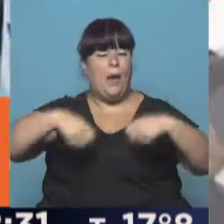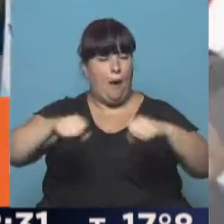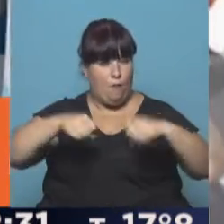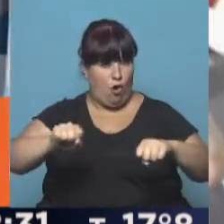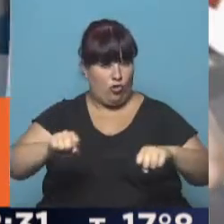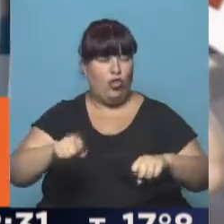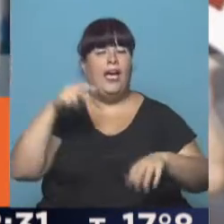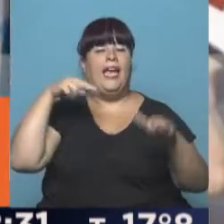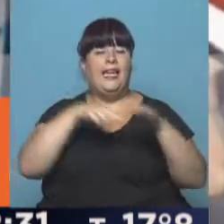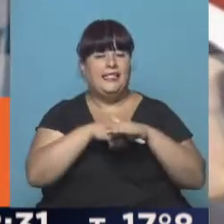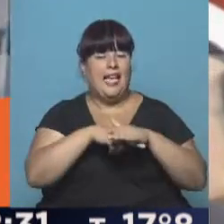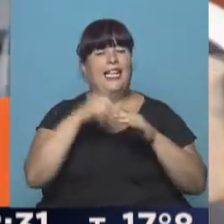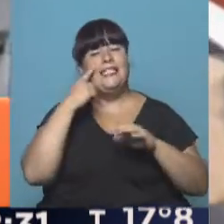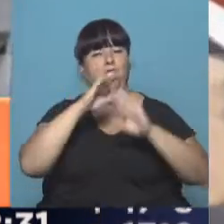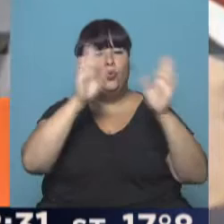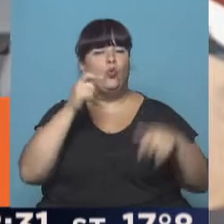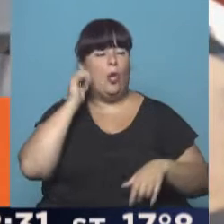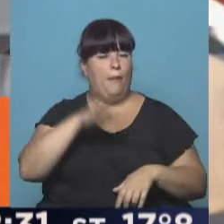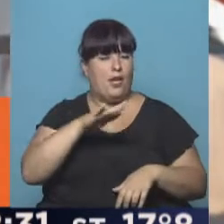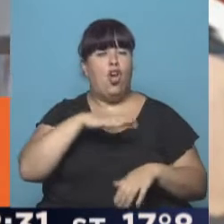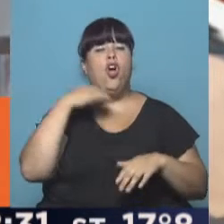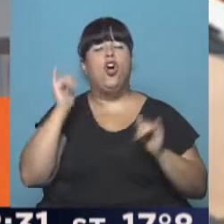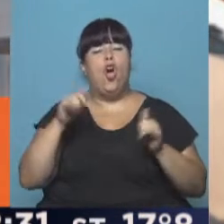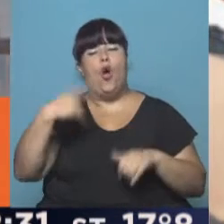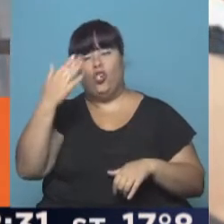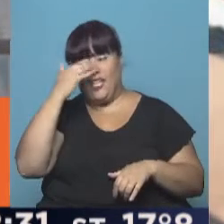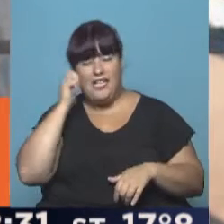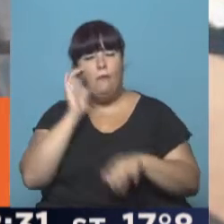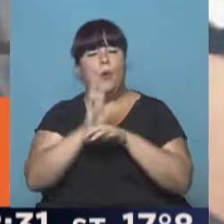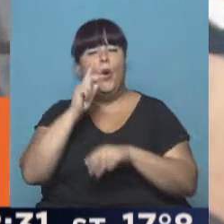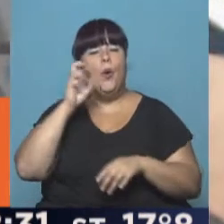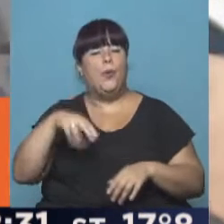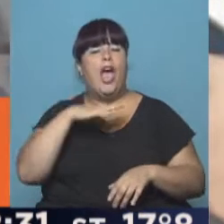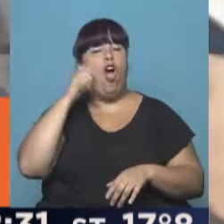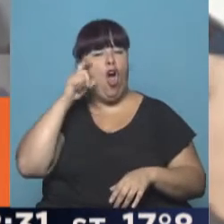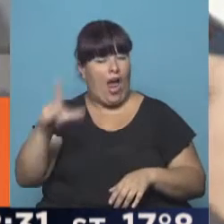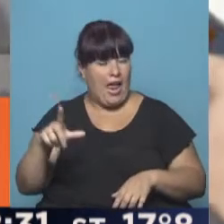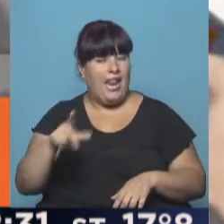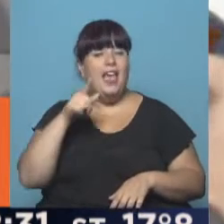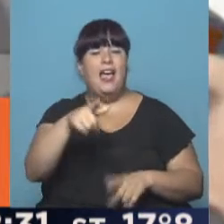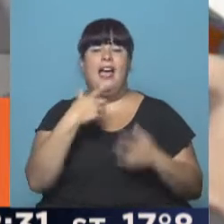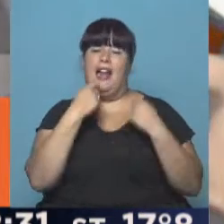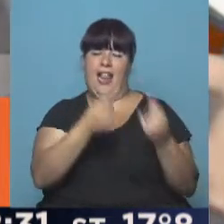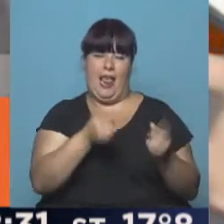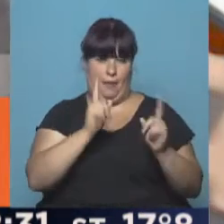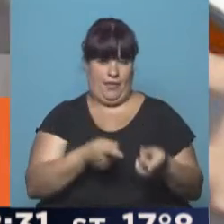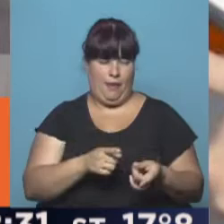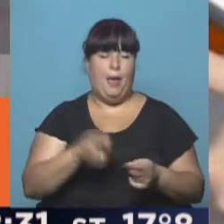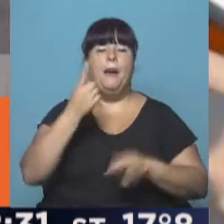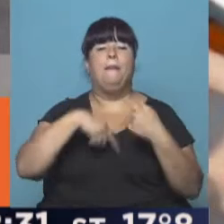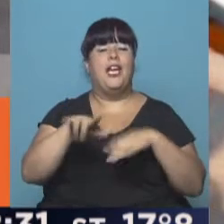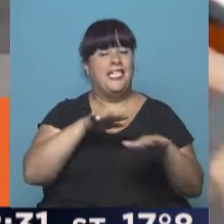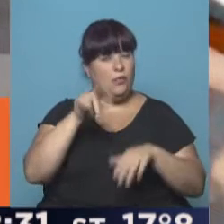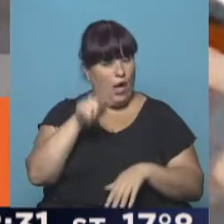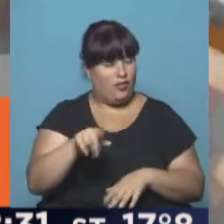está internado en un instituto de menores un joven de 15 apodado bryant joel quien apeló la medida pero su situación